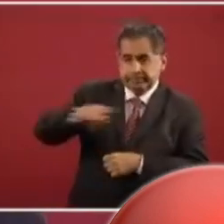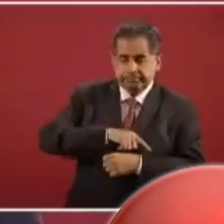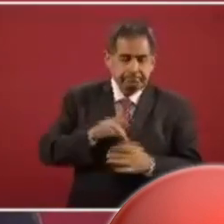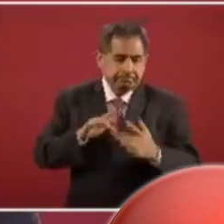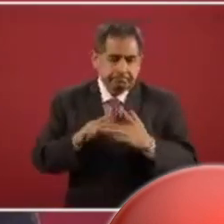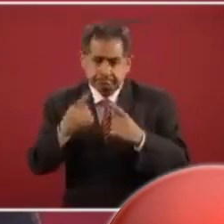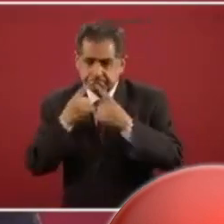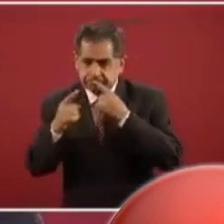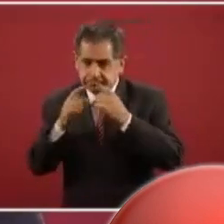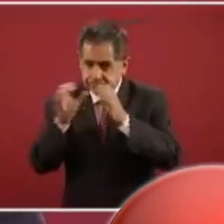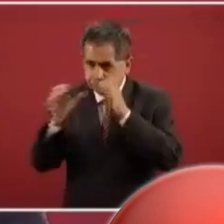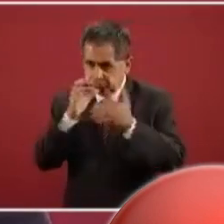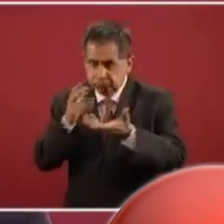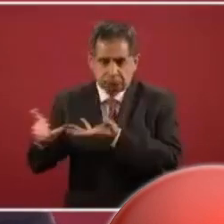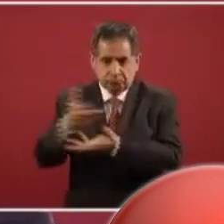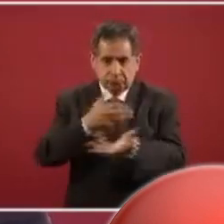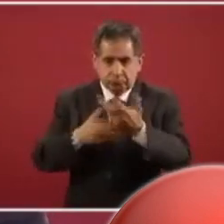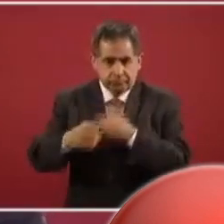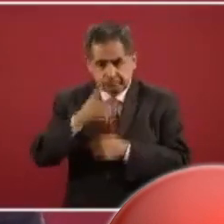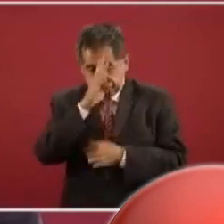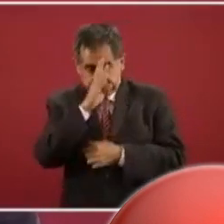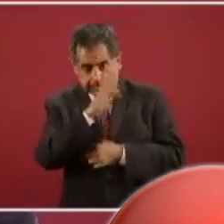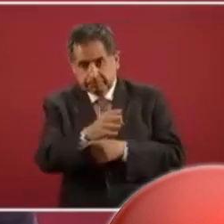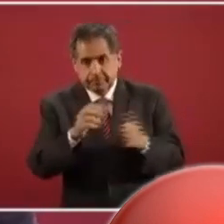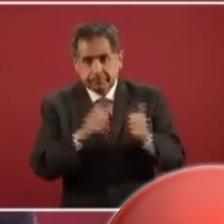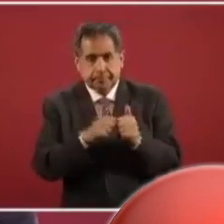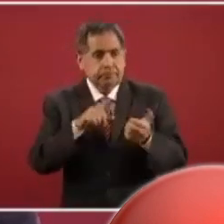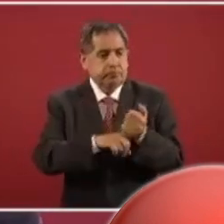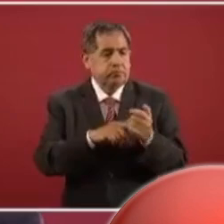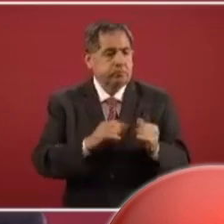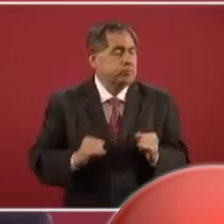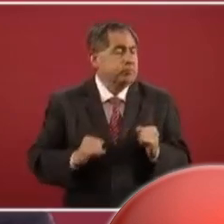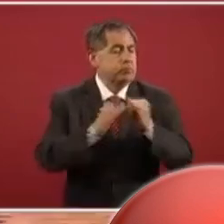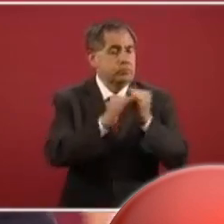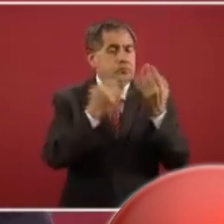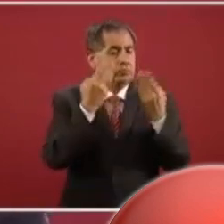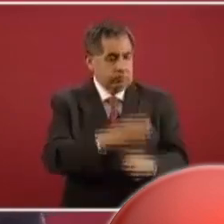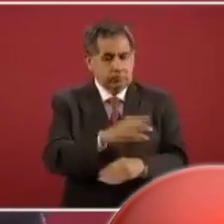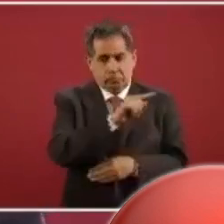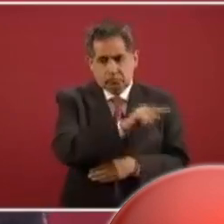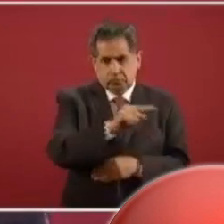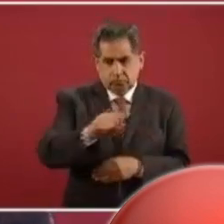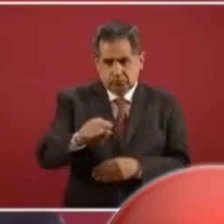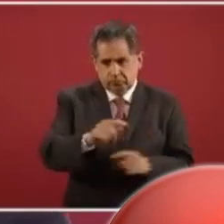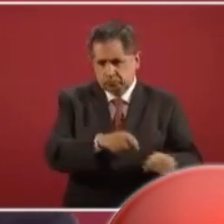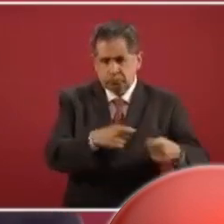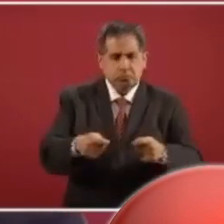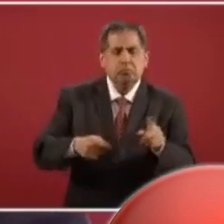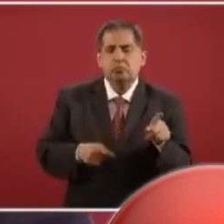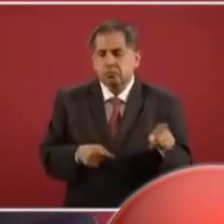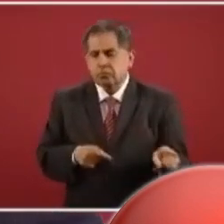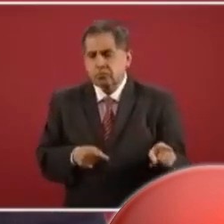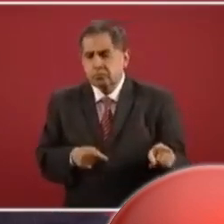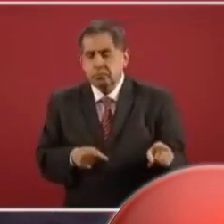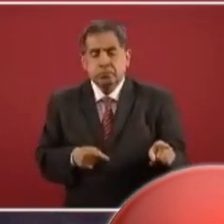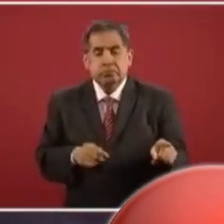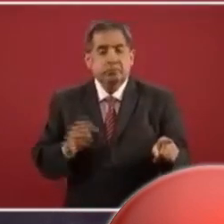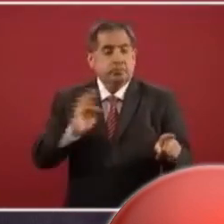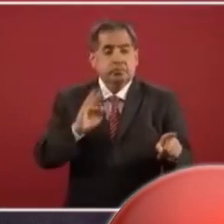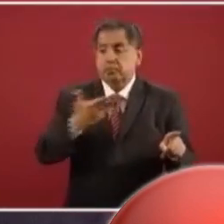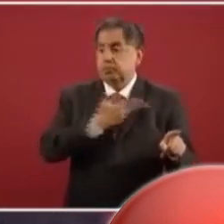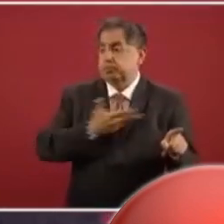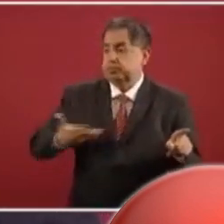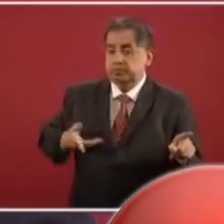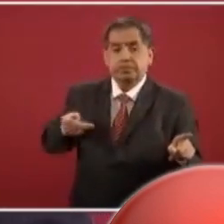mantenemos esa comunicación en muchos casos directamente con las instituciones financieras, quienes cuando el señor